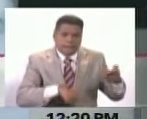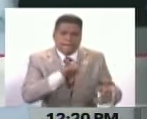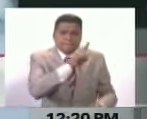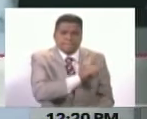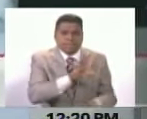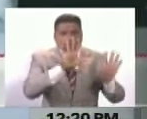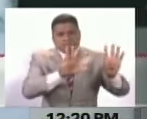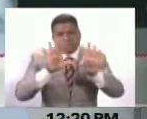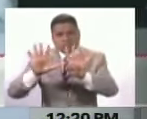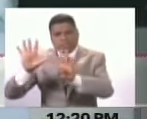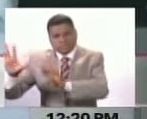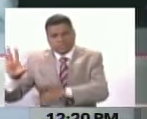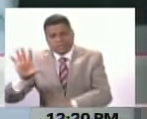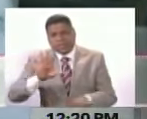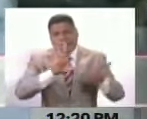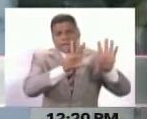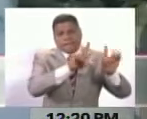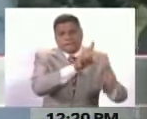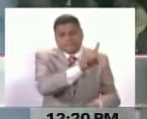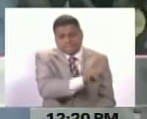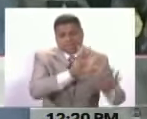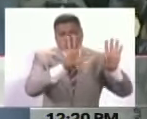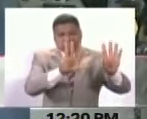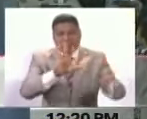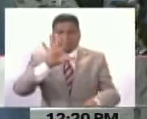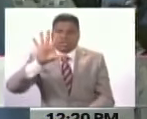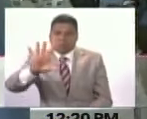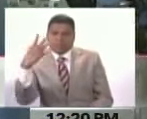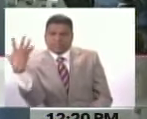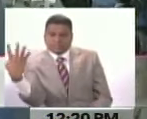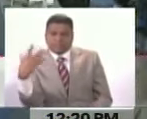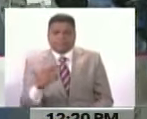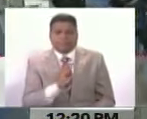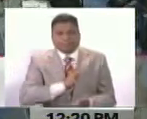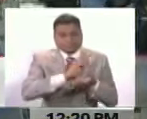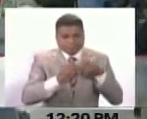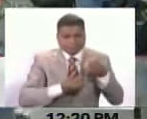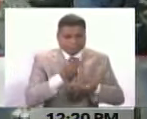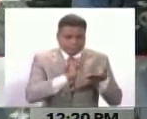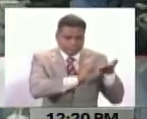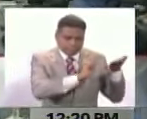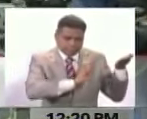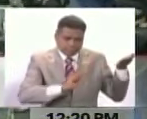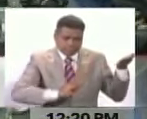en las otras cumbres que han puntuado la historia de nuestro movimiento.